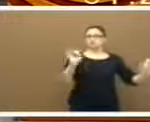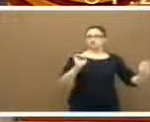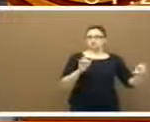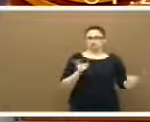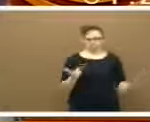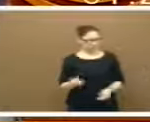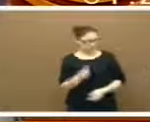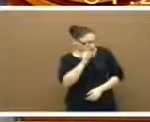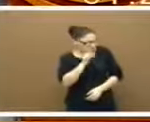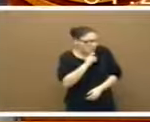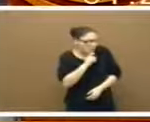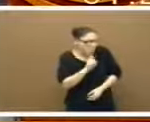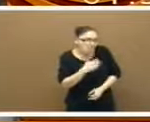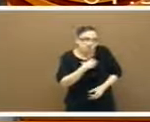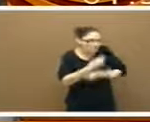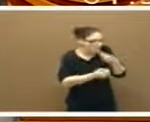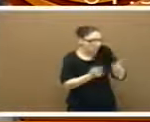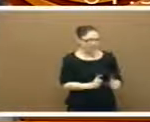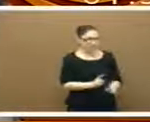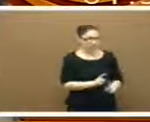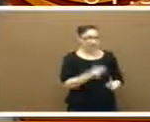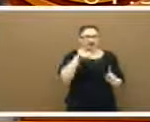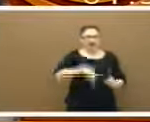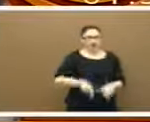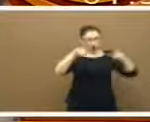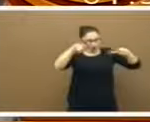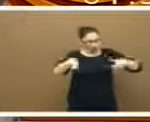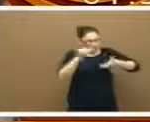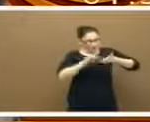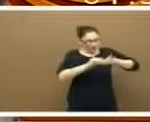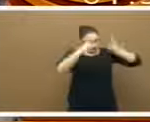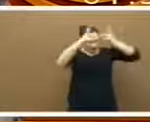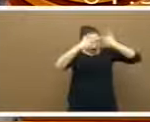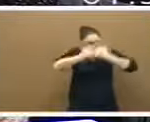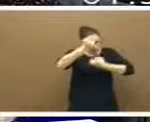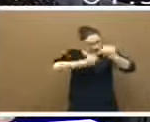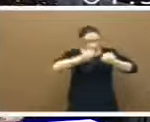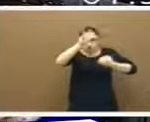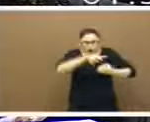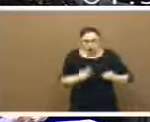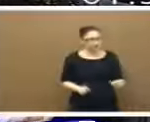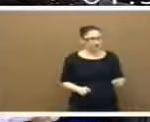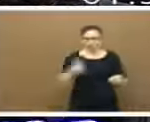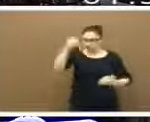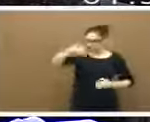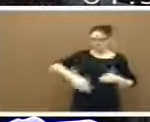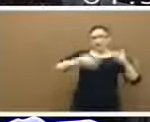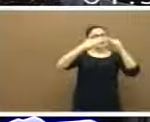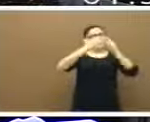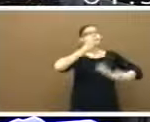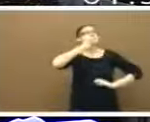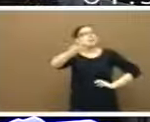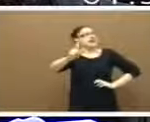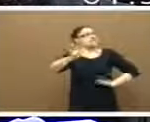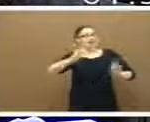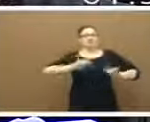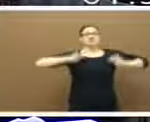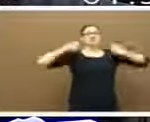que no se puede hacer? Si esto no es una oficina contable, esto no es una oficina contable, esta es la casa de la palabra para dar alegría a